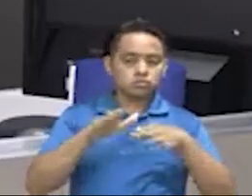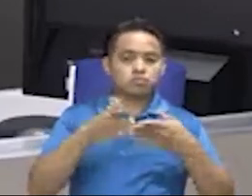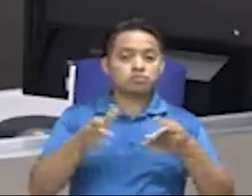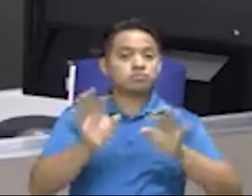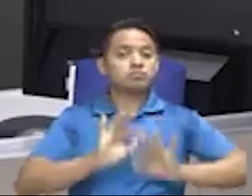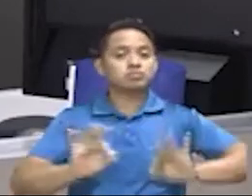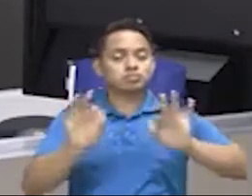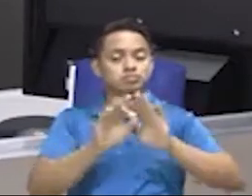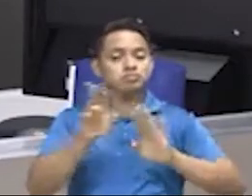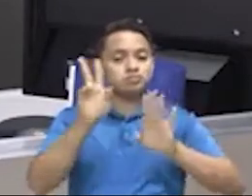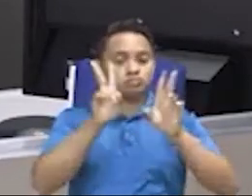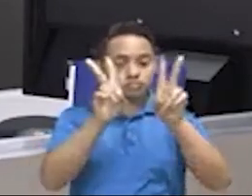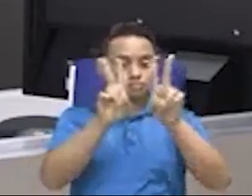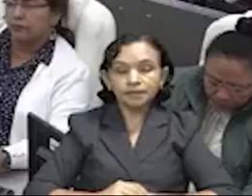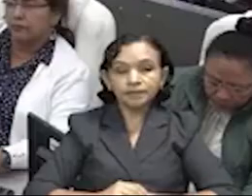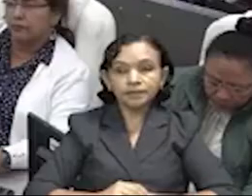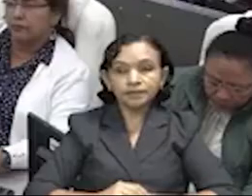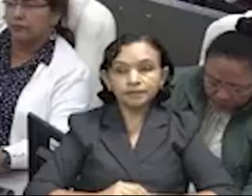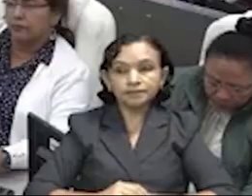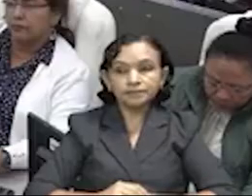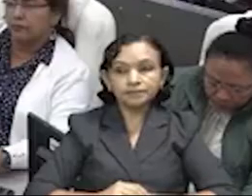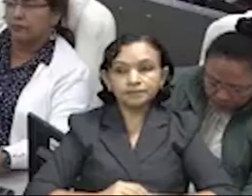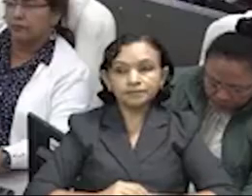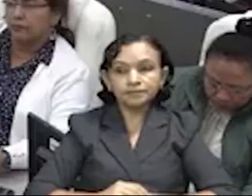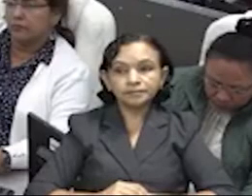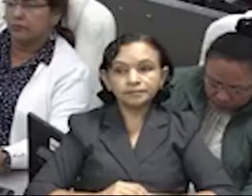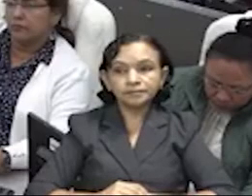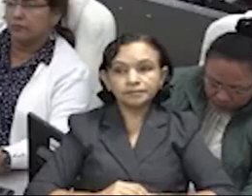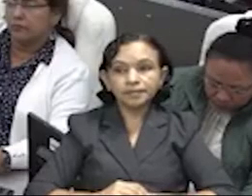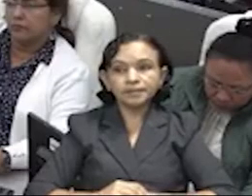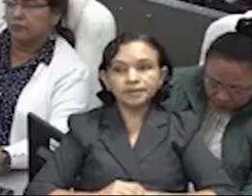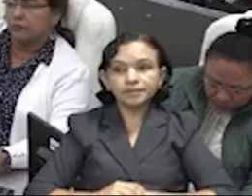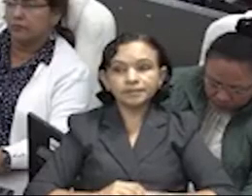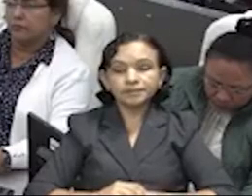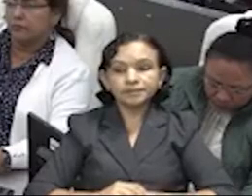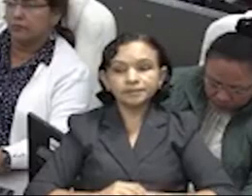indicación que se hace como prevención de cáncer. Noticias 12, Darlene Téllez.